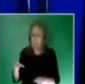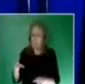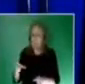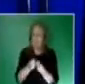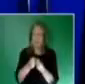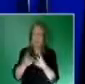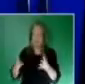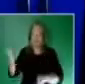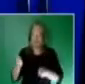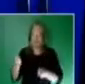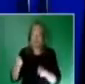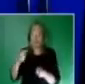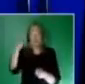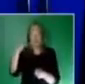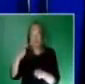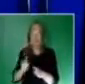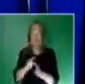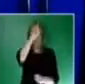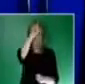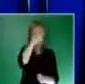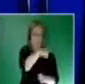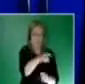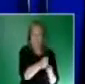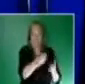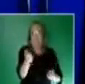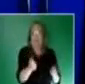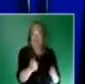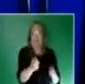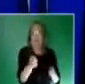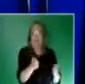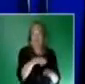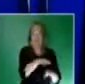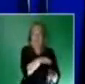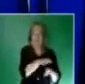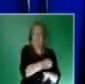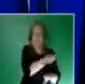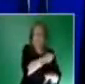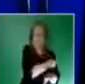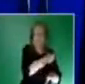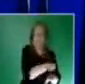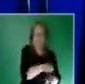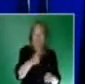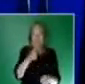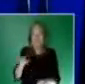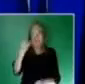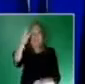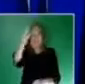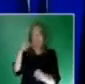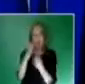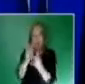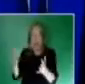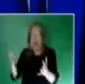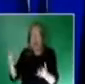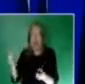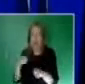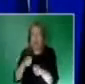para poder respirar? Más claro, el mundo tiene los elementos